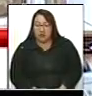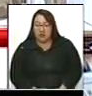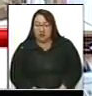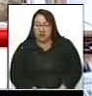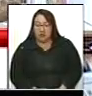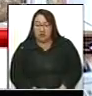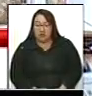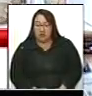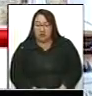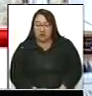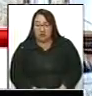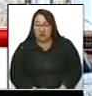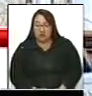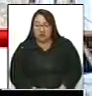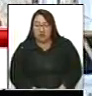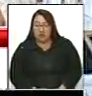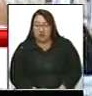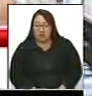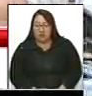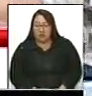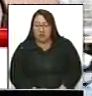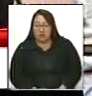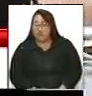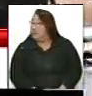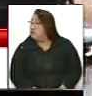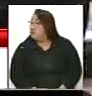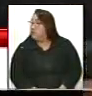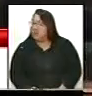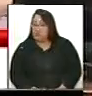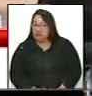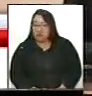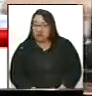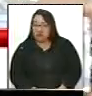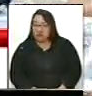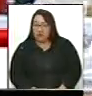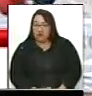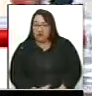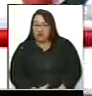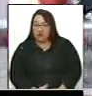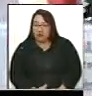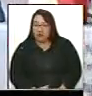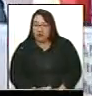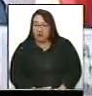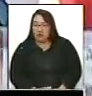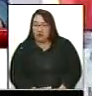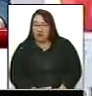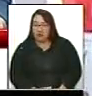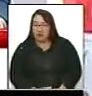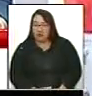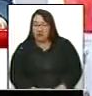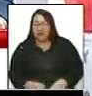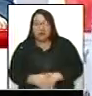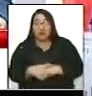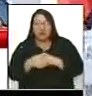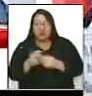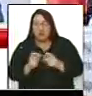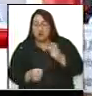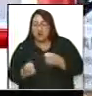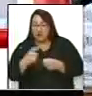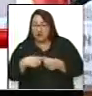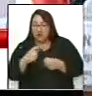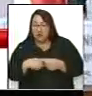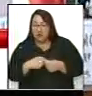Muchas gracias, congresista Betty Nanculí. Quiero saludar también en esta tarde a nuestros